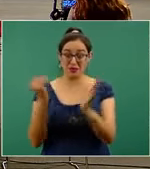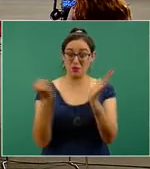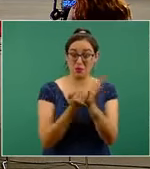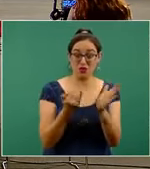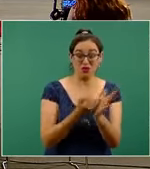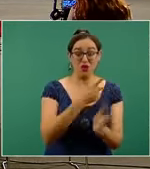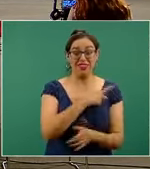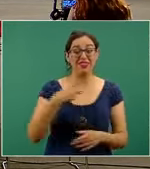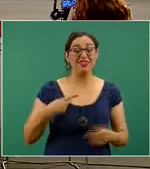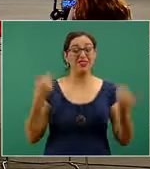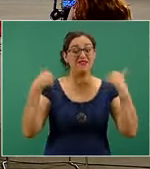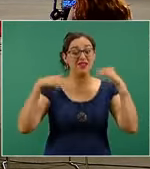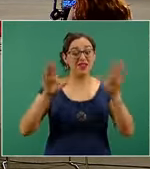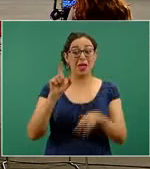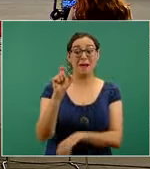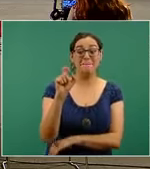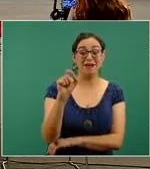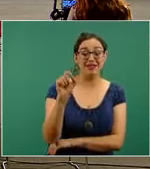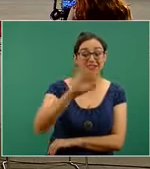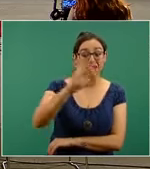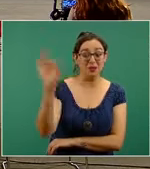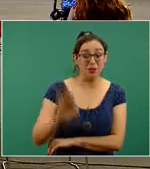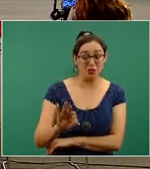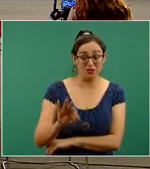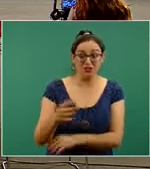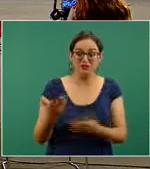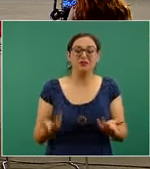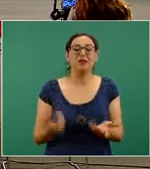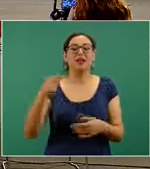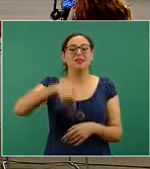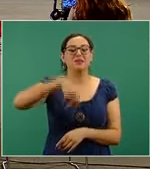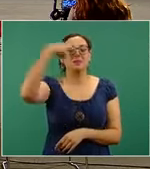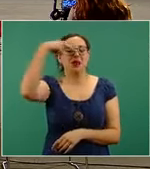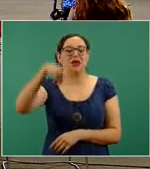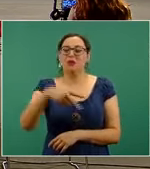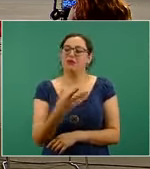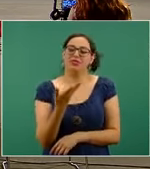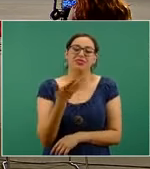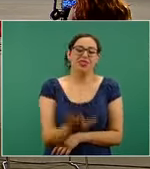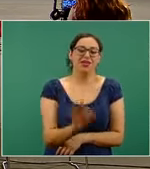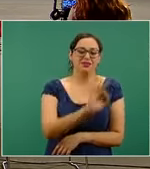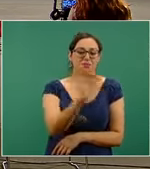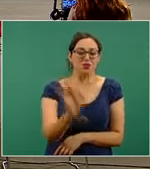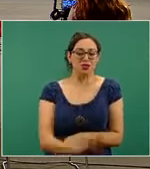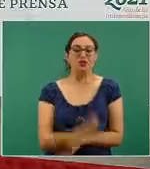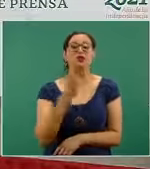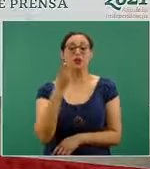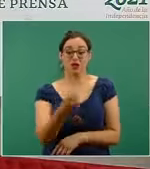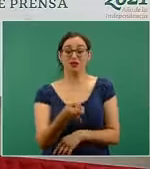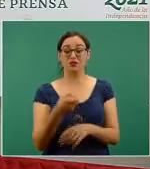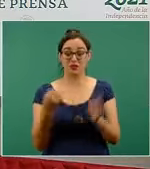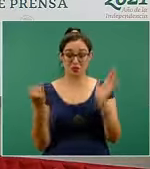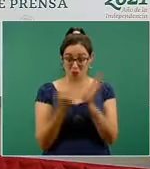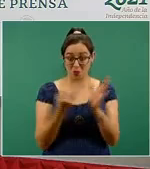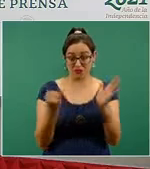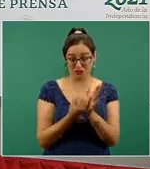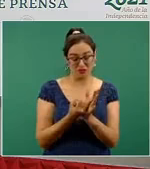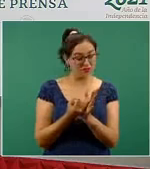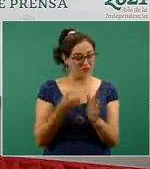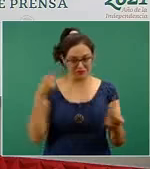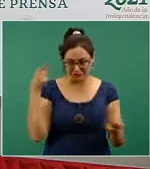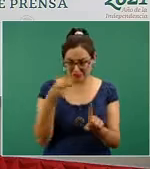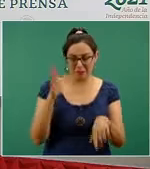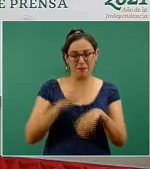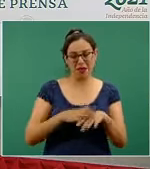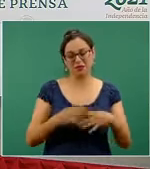nosotros tenemos un impuesto de 10%, un peso por litro. Entonces ahí, esa es una de muy alto impacto, y también siempre buscando